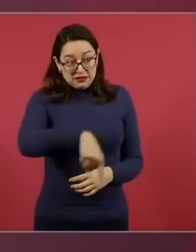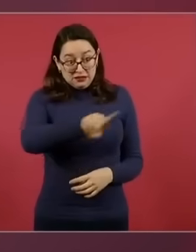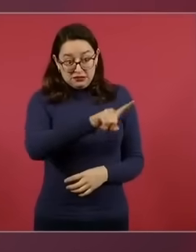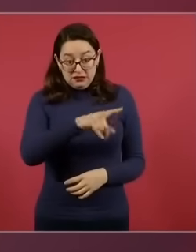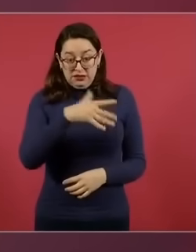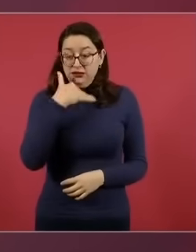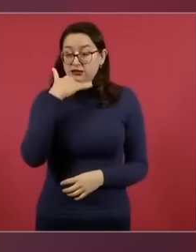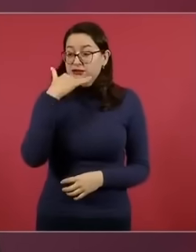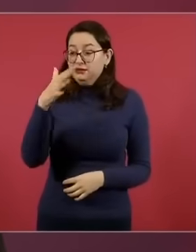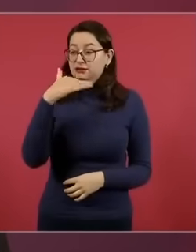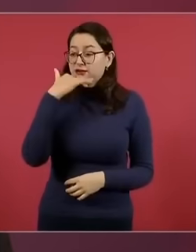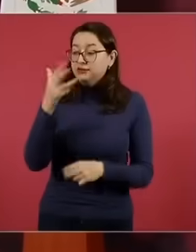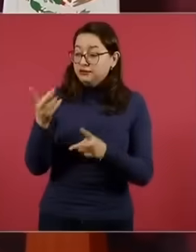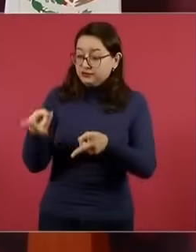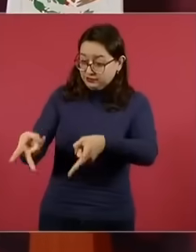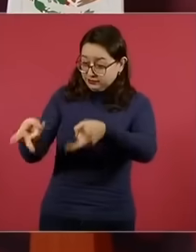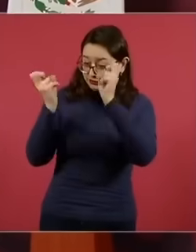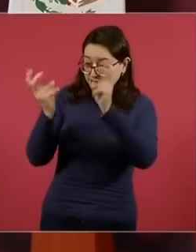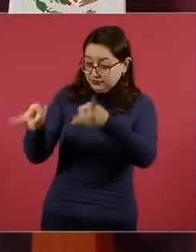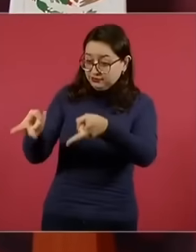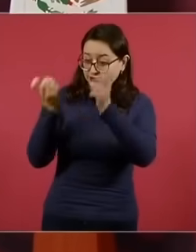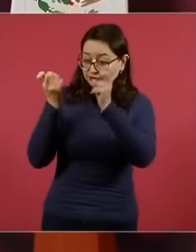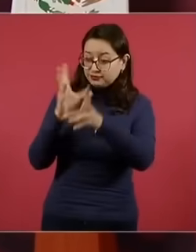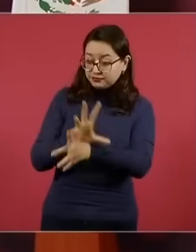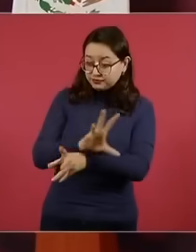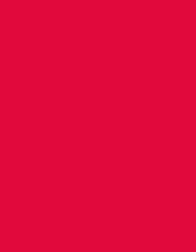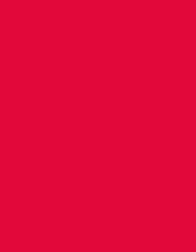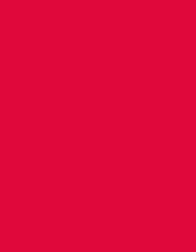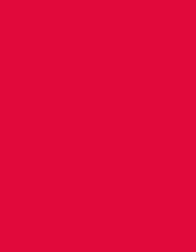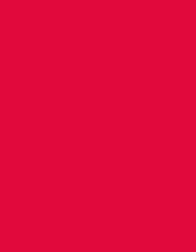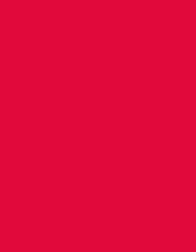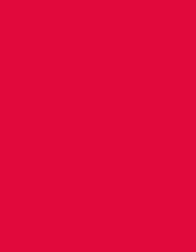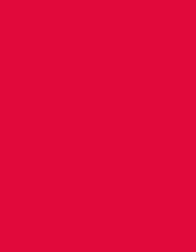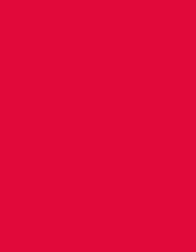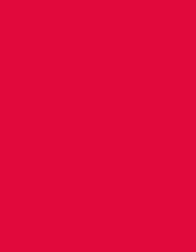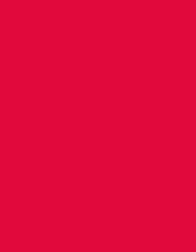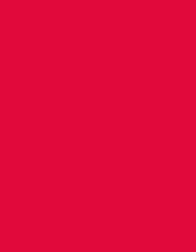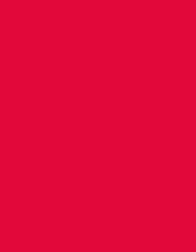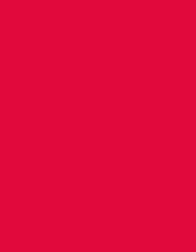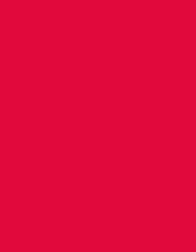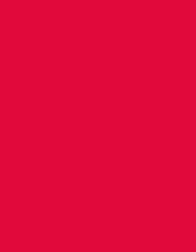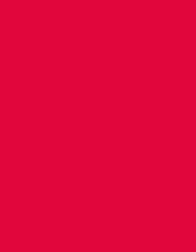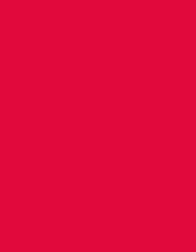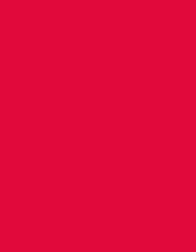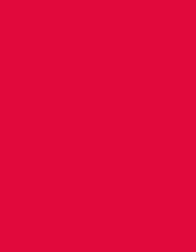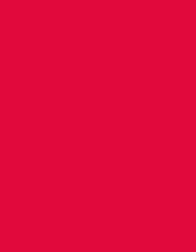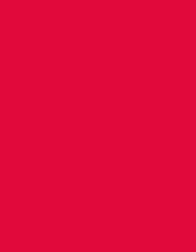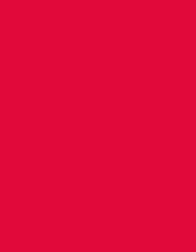respetabilidad. Thank you.